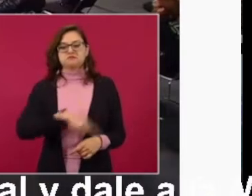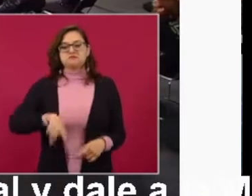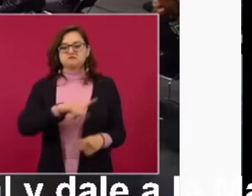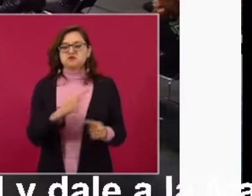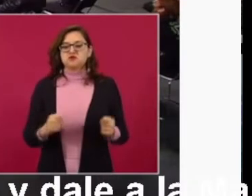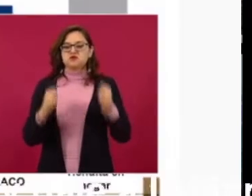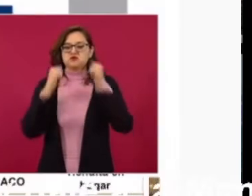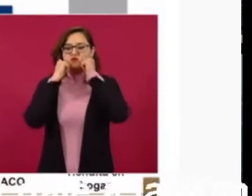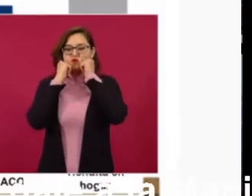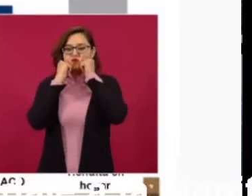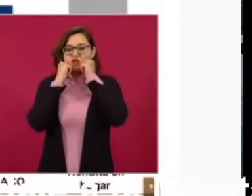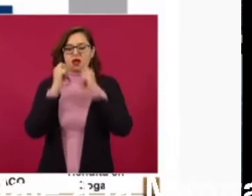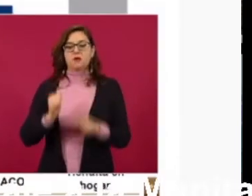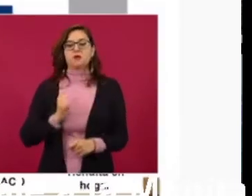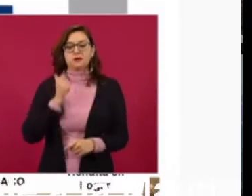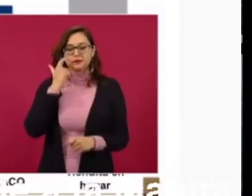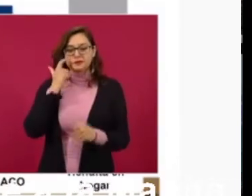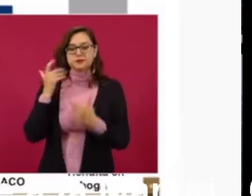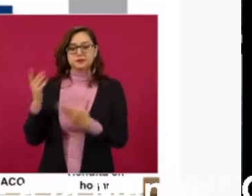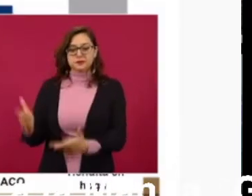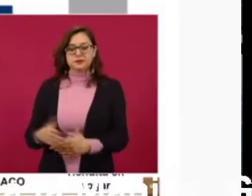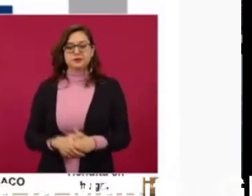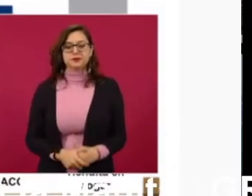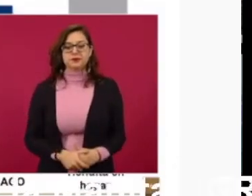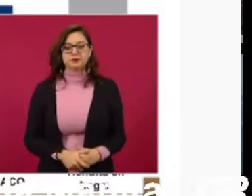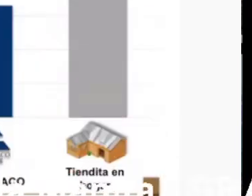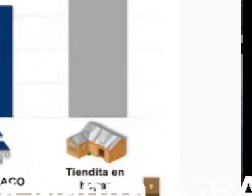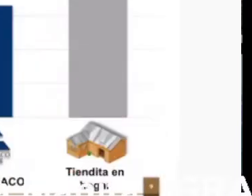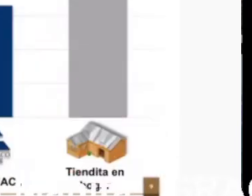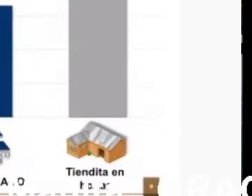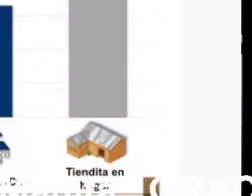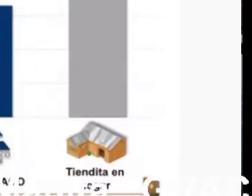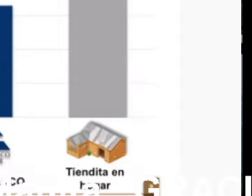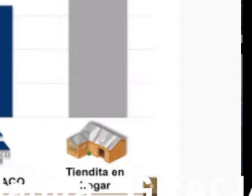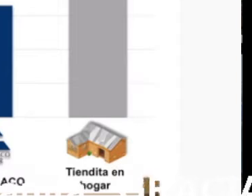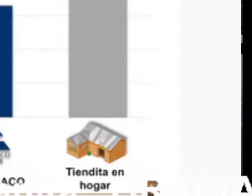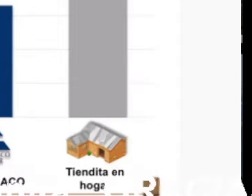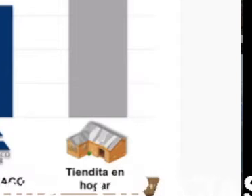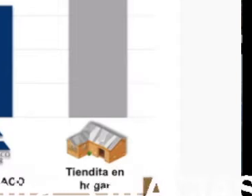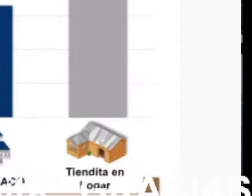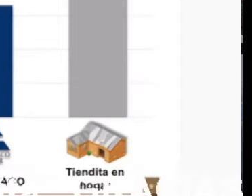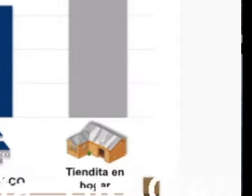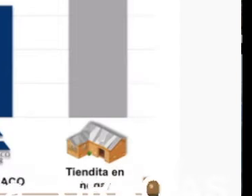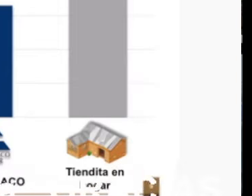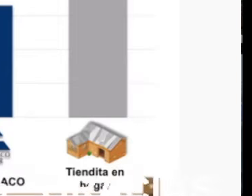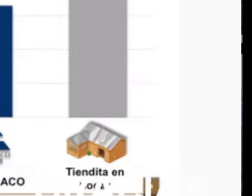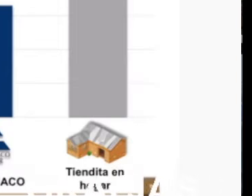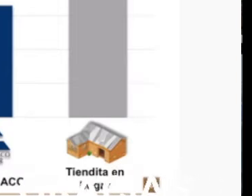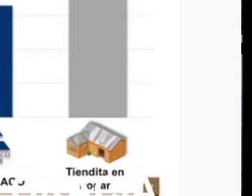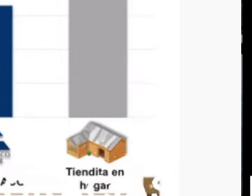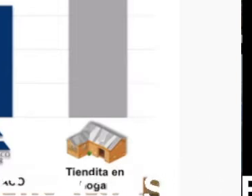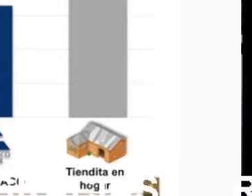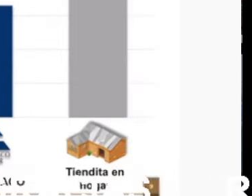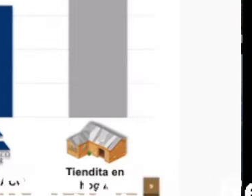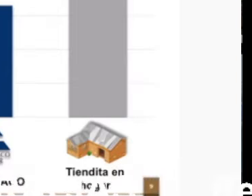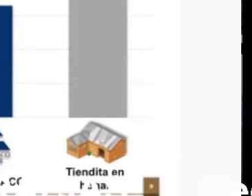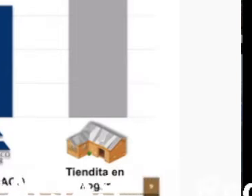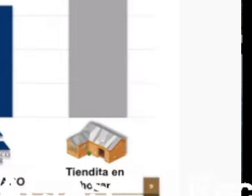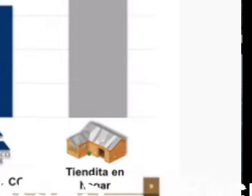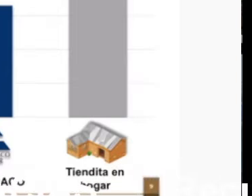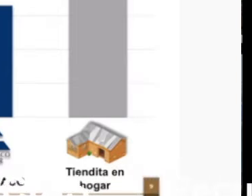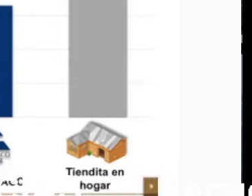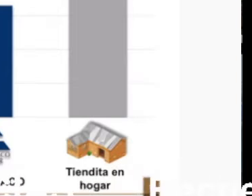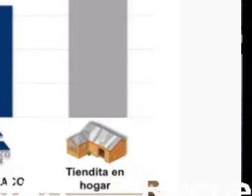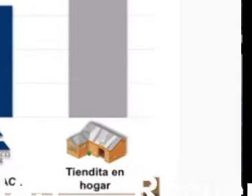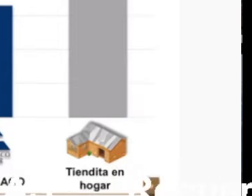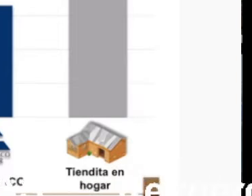no pagan el transporte no paguen lo que se le denomina el propio efectivamente en este ejemplo que nos dieron a conocer en días pasados el